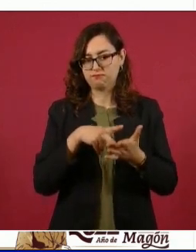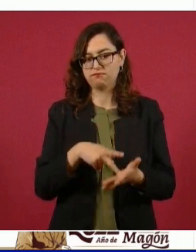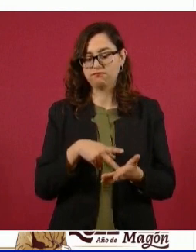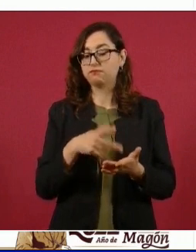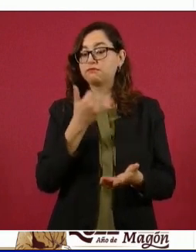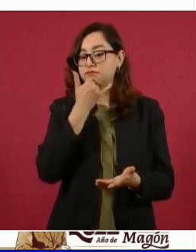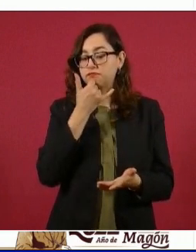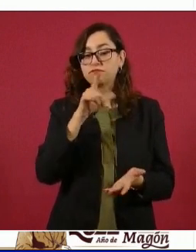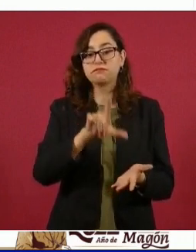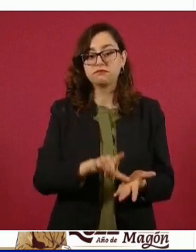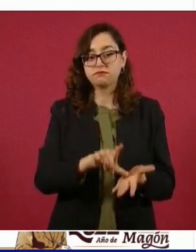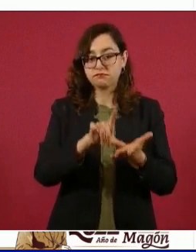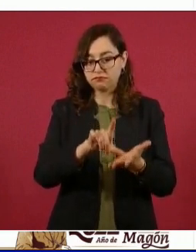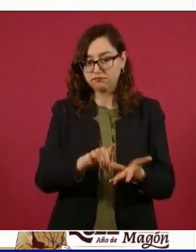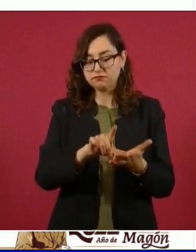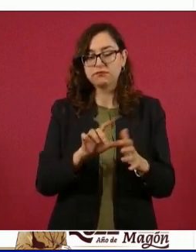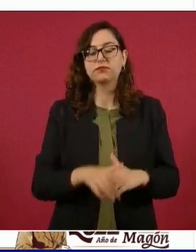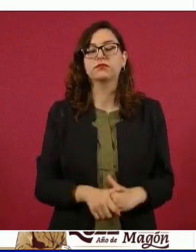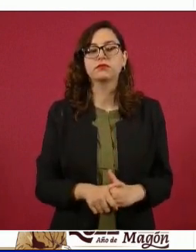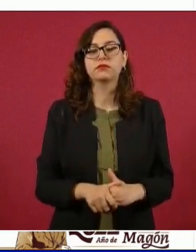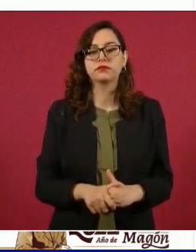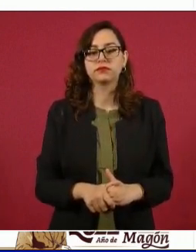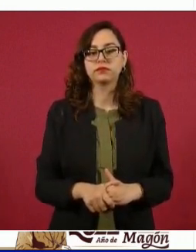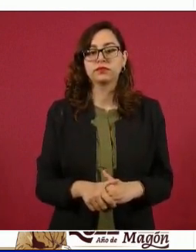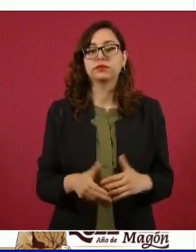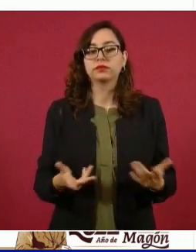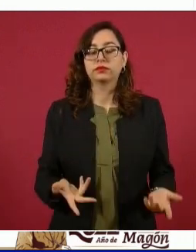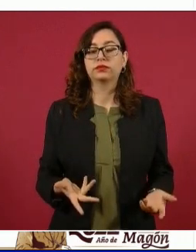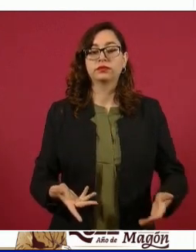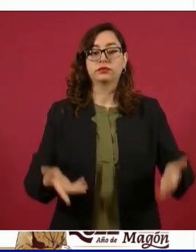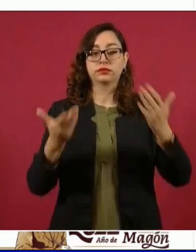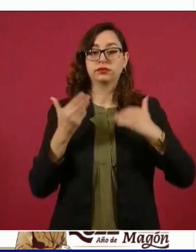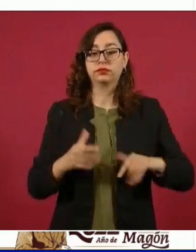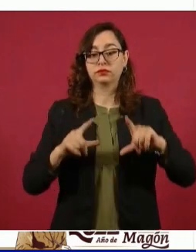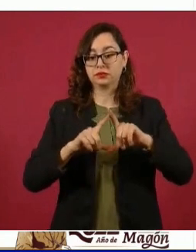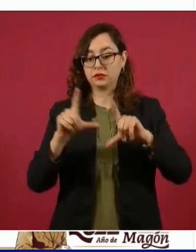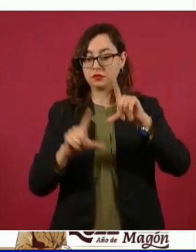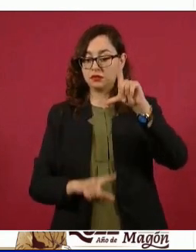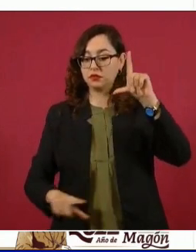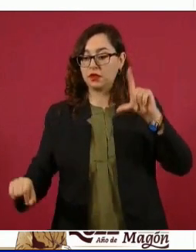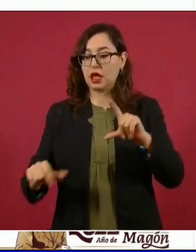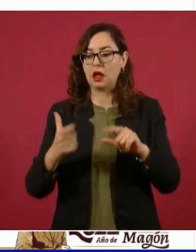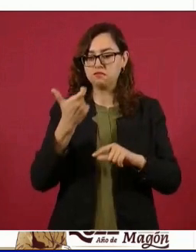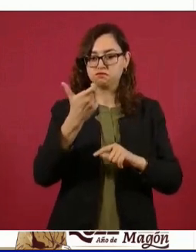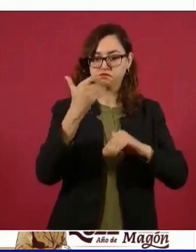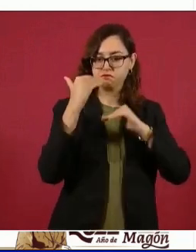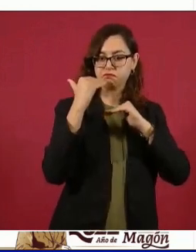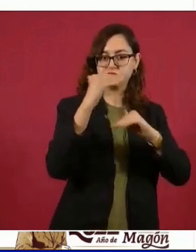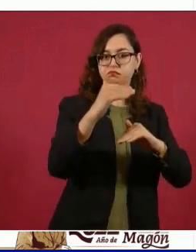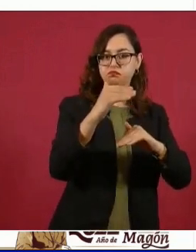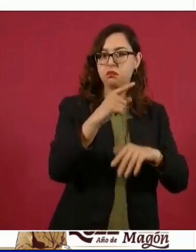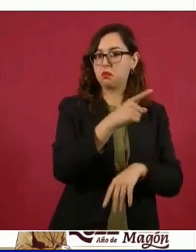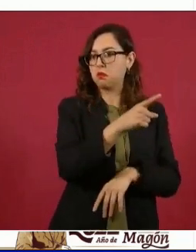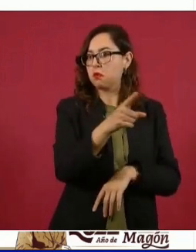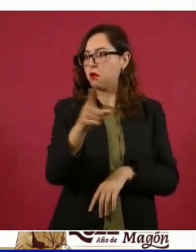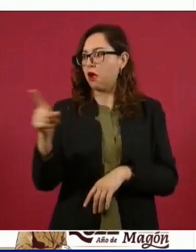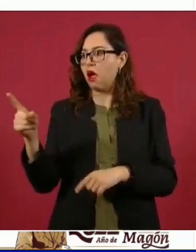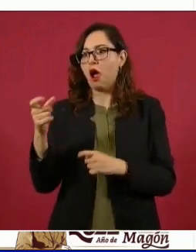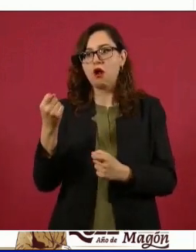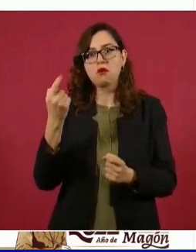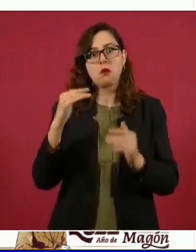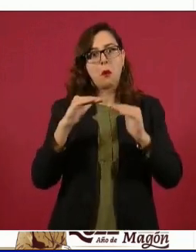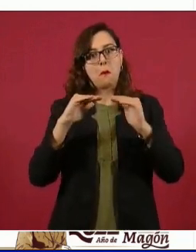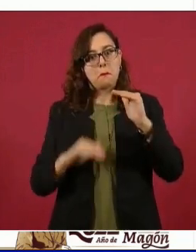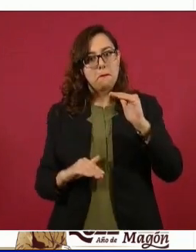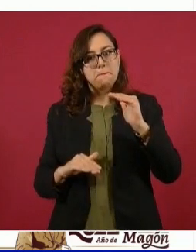ahora a ver que sigue dando por abajo del precio máximo, lo cual es muy bueno. Hay aliados de los consumidores en